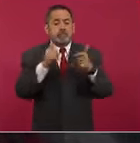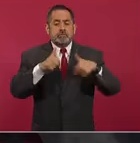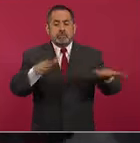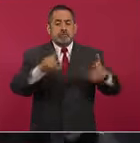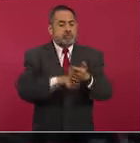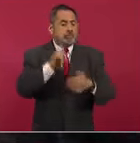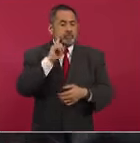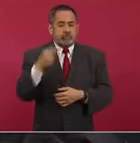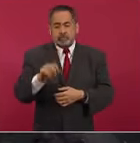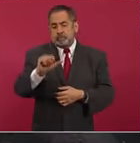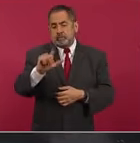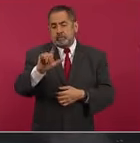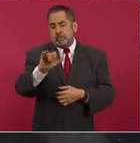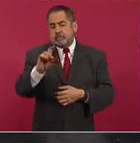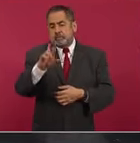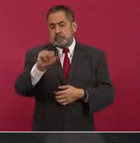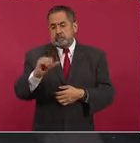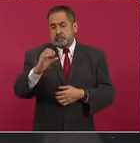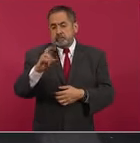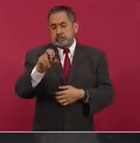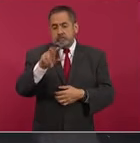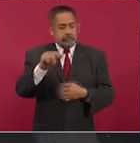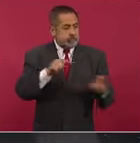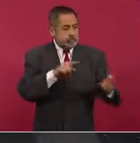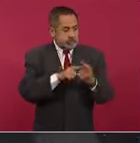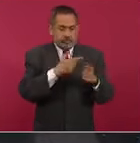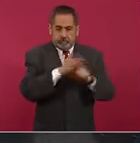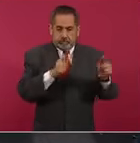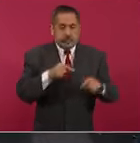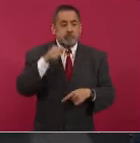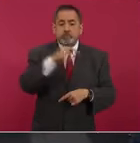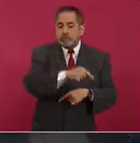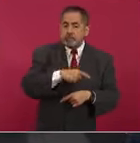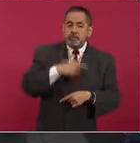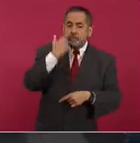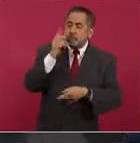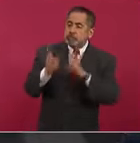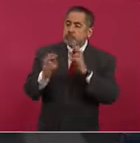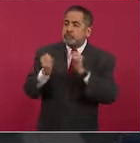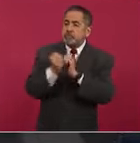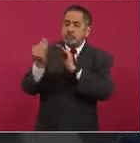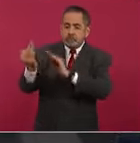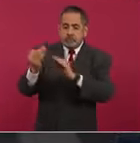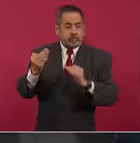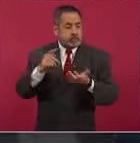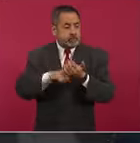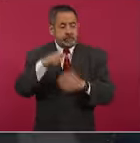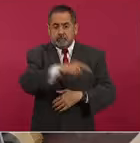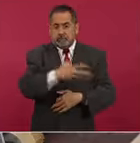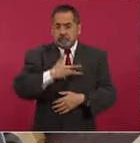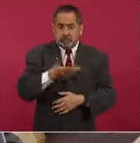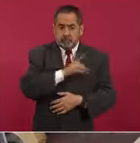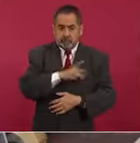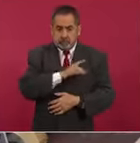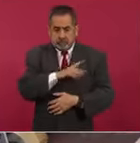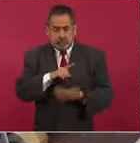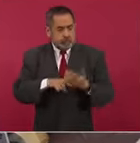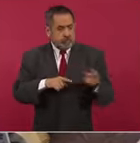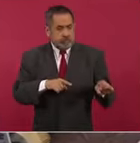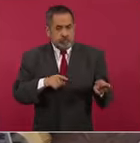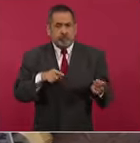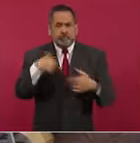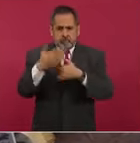Alejandra Cuevas, pero ella pide una audiencia con usted porque tiene miedo. Le pide una audiencia para que le brinde usted seguridad. ¿Se la dará la